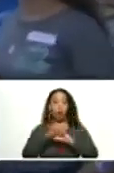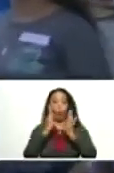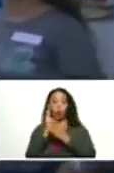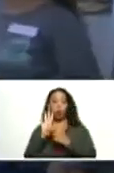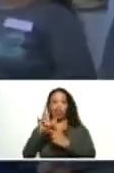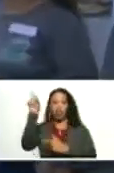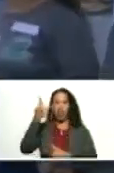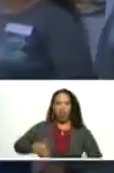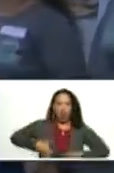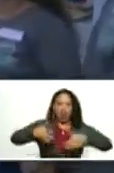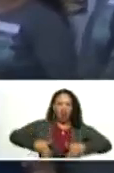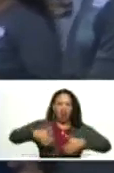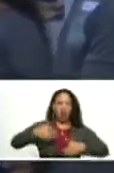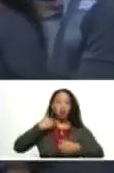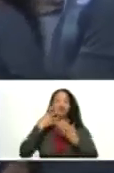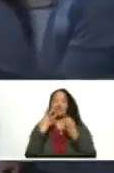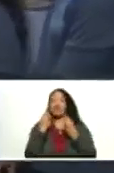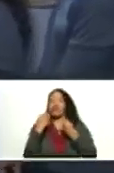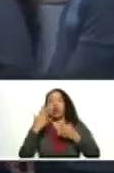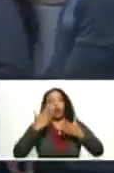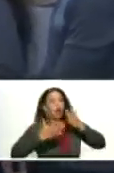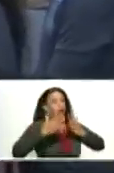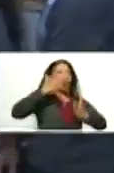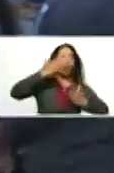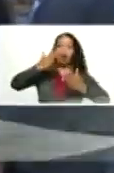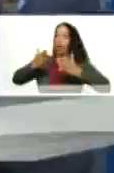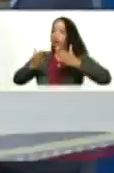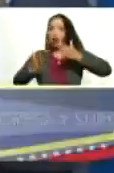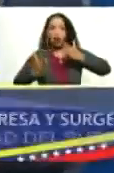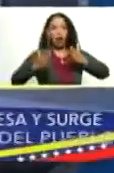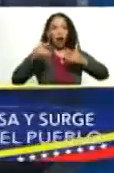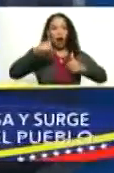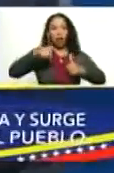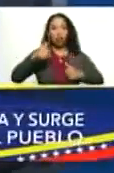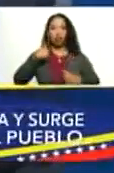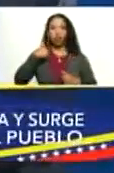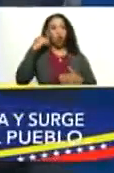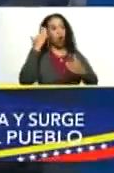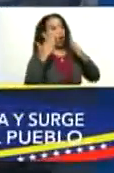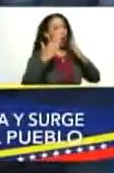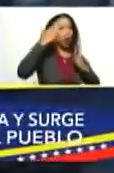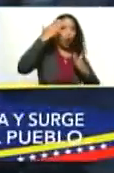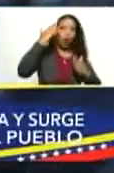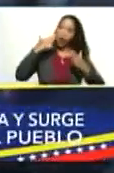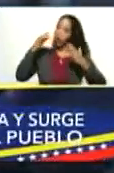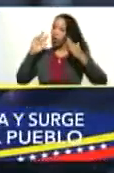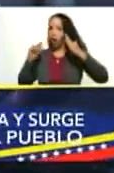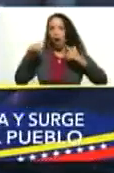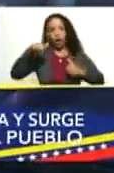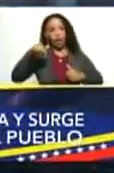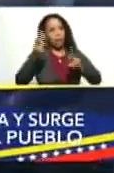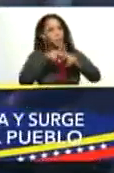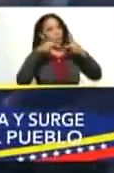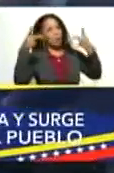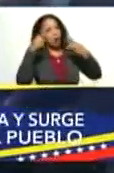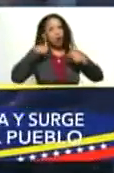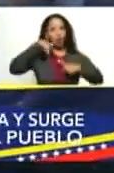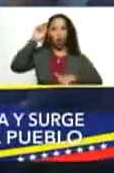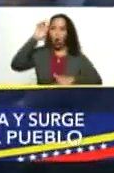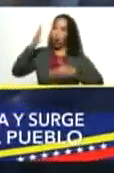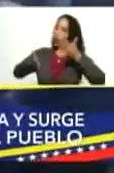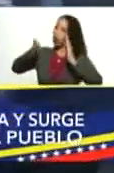arde. Somos millones de robots de inteligencia artificial. Yo soy un robot, diario El País. Yo soy